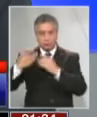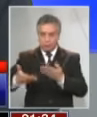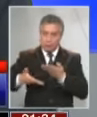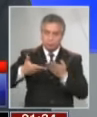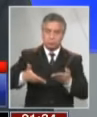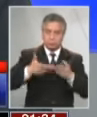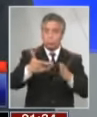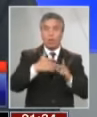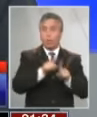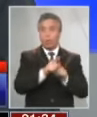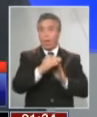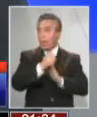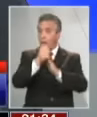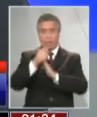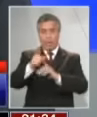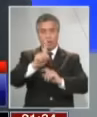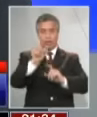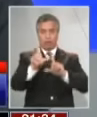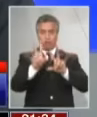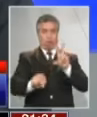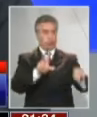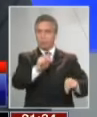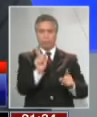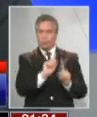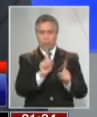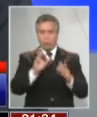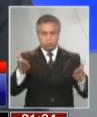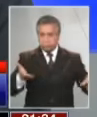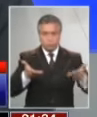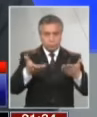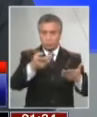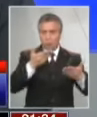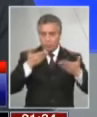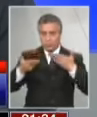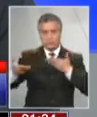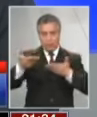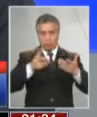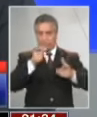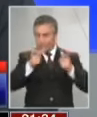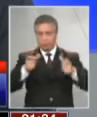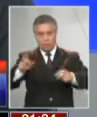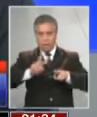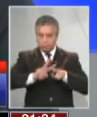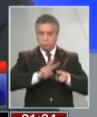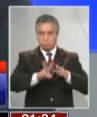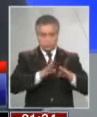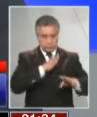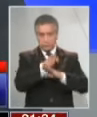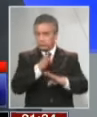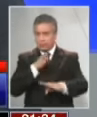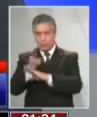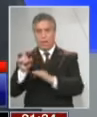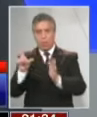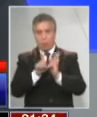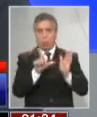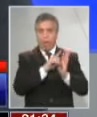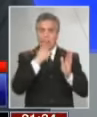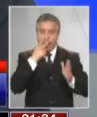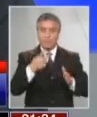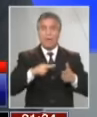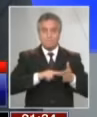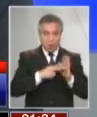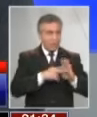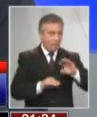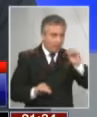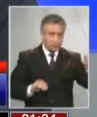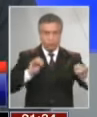cuestionando los liderazgos que existen, pero sí aportando y sobre todo conversando con la gente, ayudando a organizarla, yendo a terreno, haciendo ver los problemas y en algunos